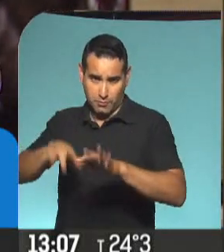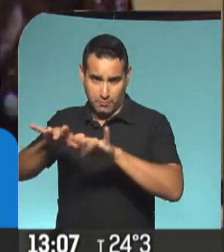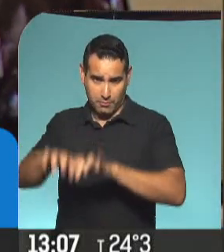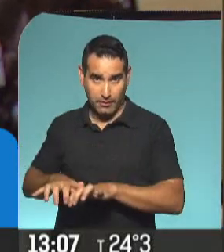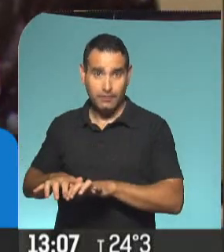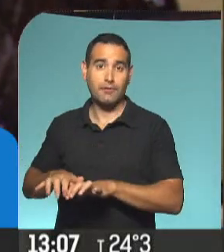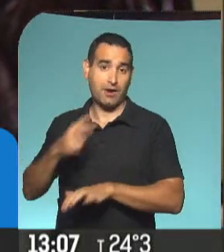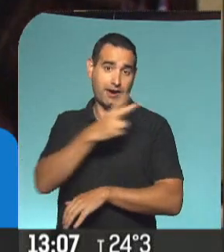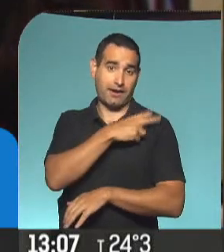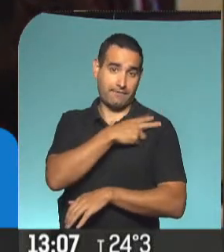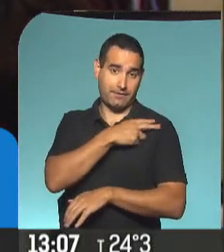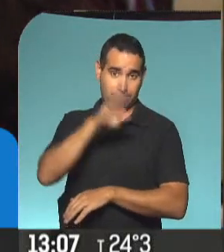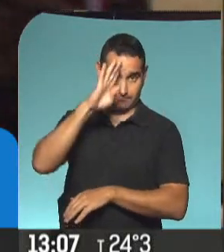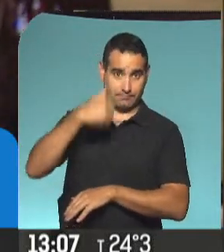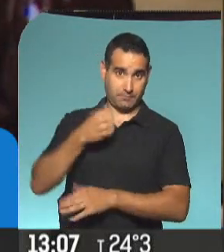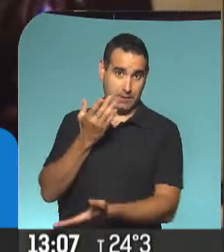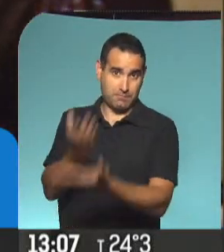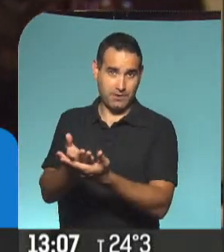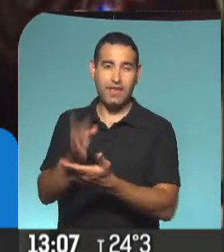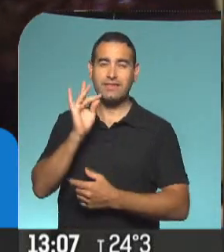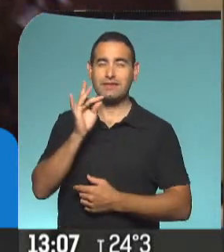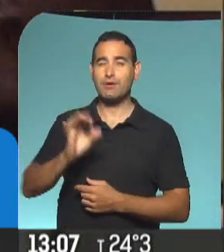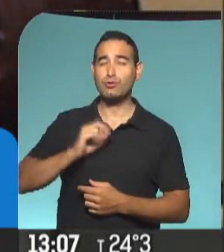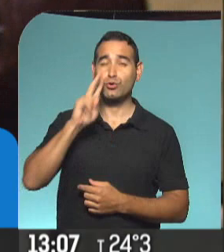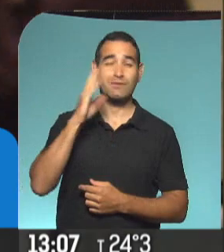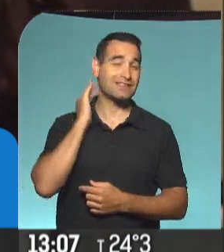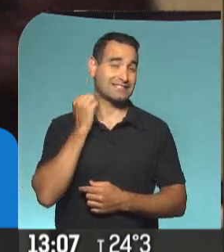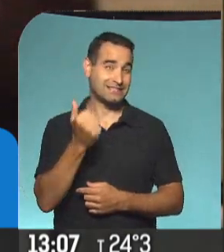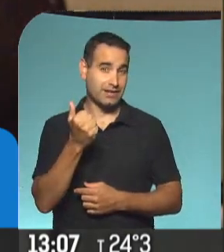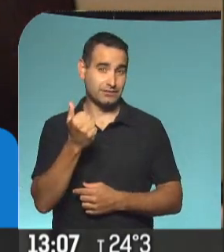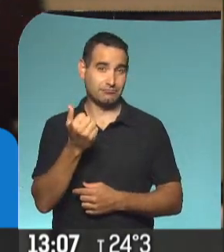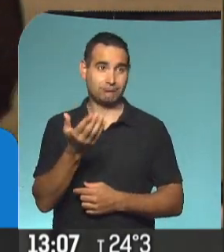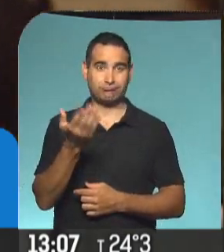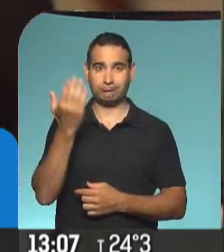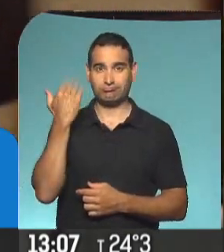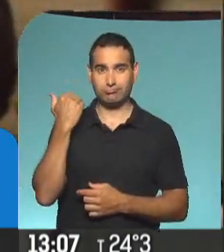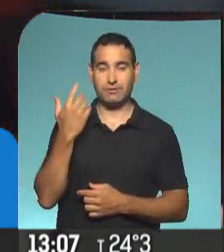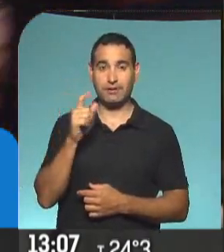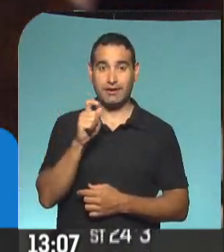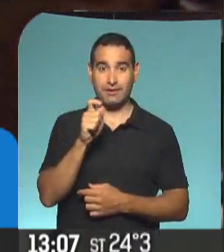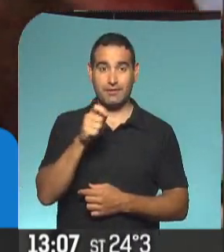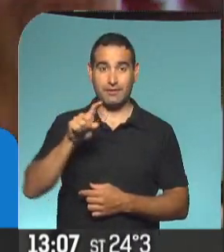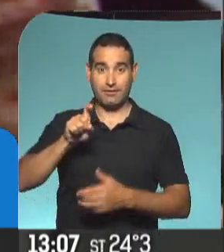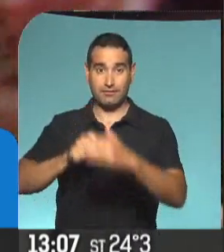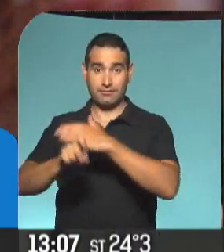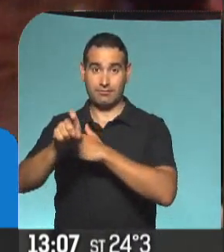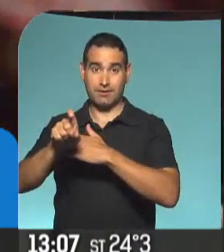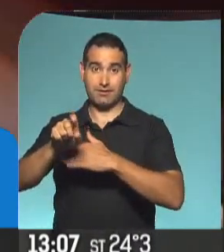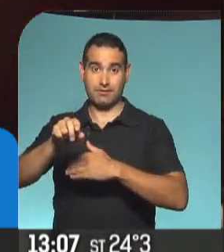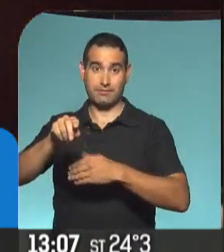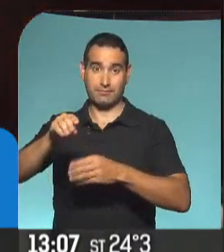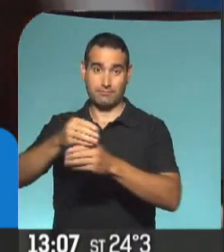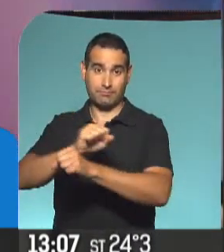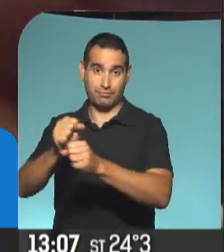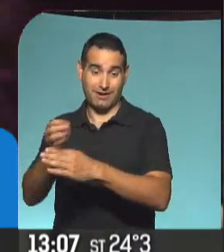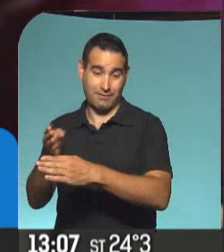del jefe de la Armada, en diciembre del año 2016, o sea, estamos hablando de unos meses antes de esta última navegación, donde da